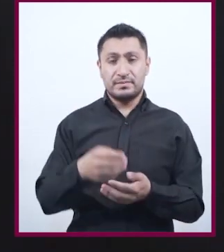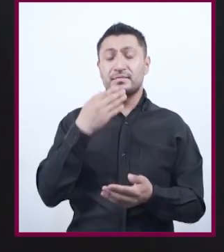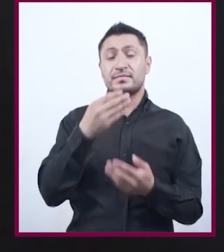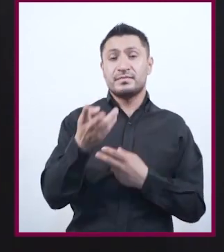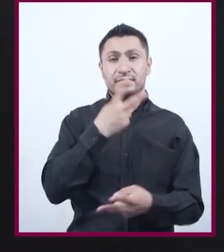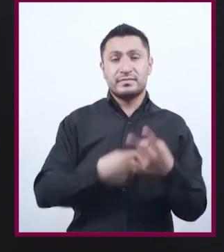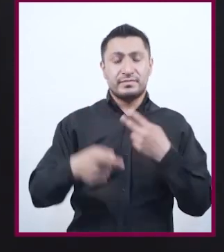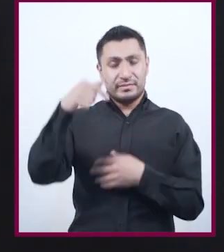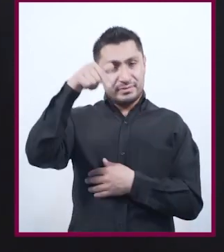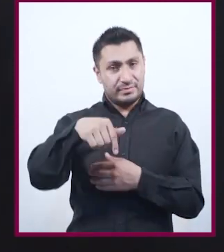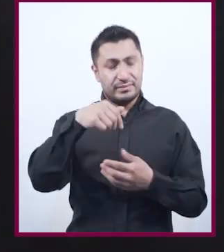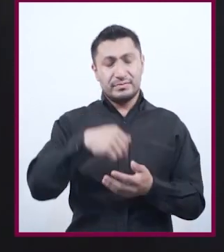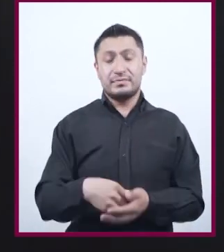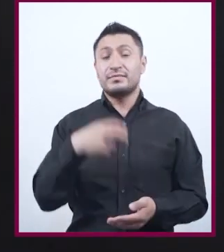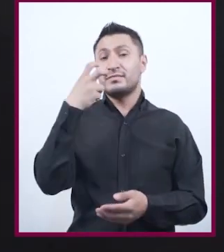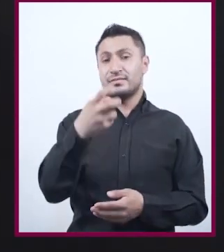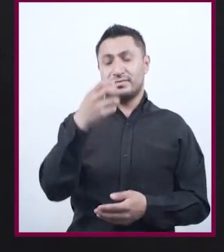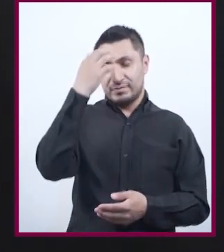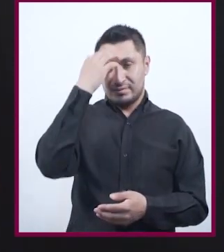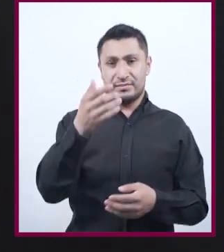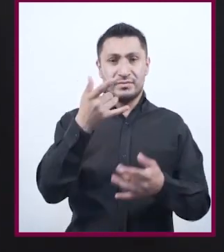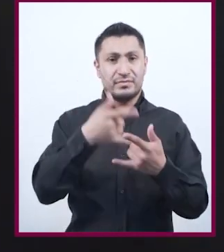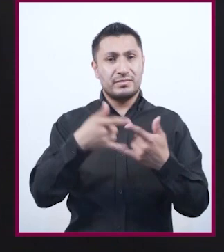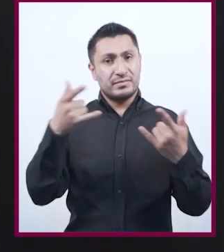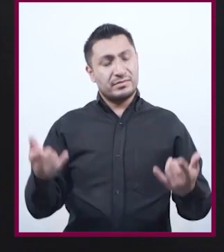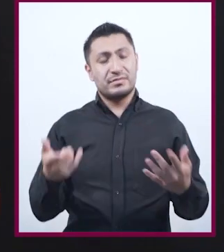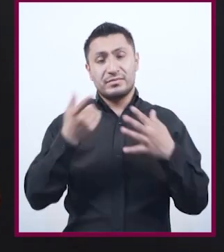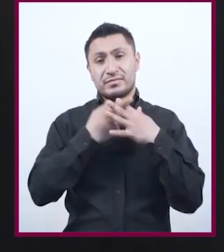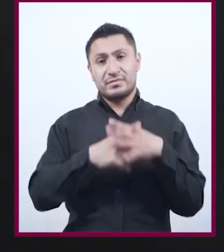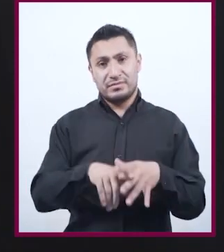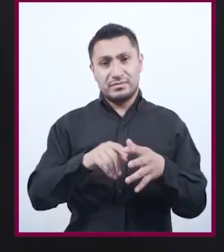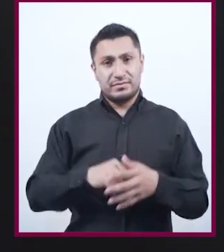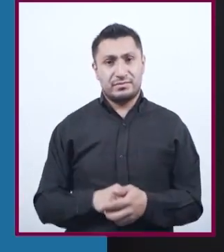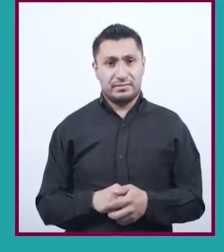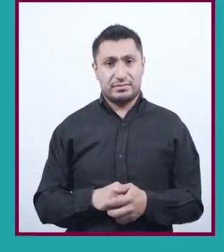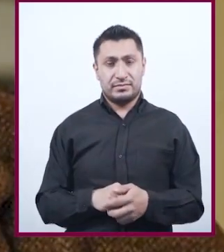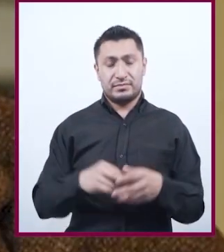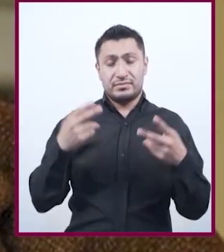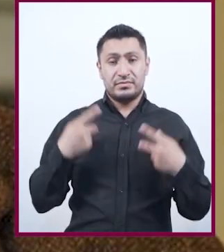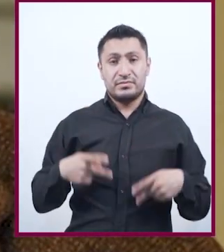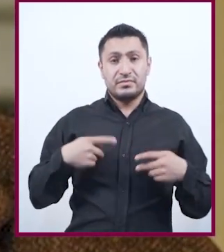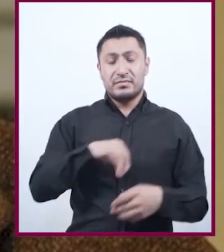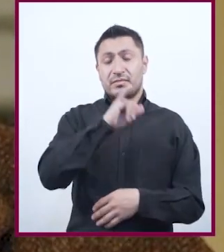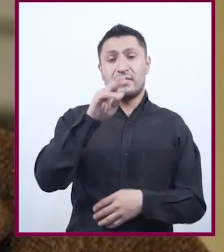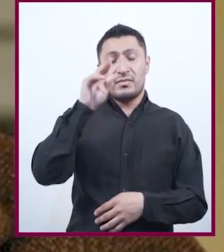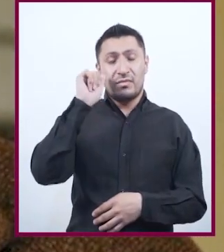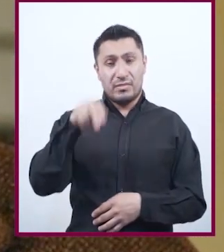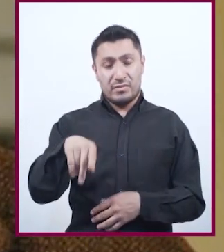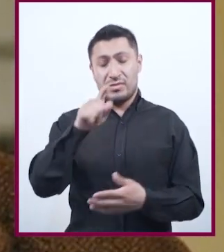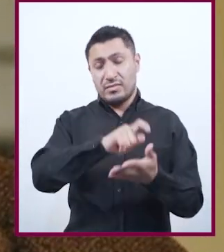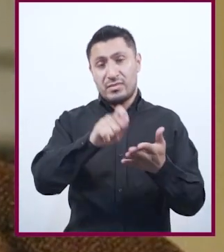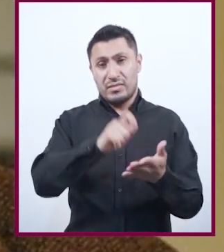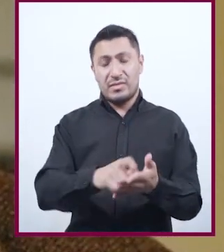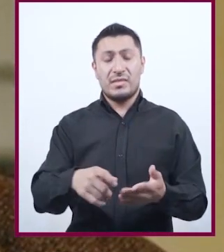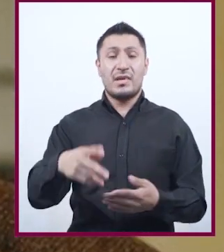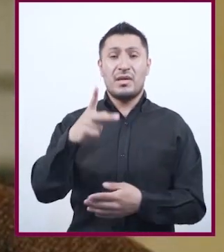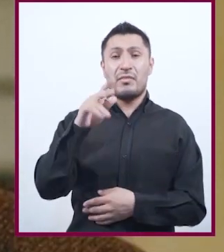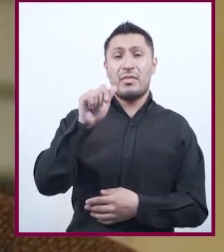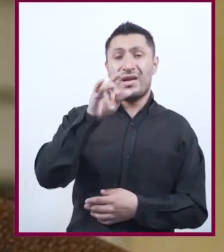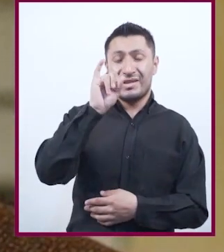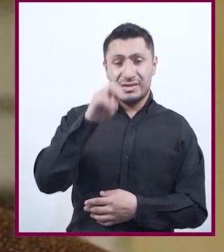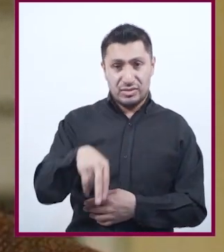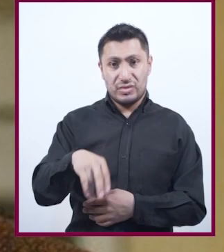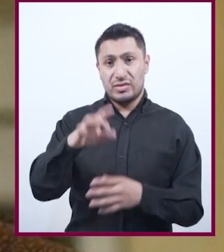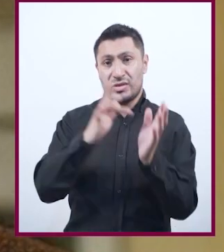conéctate. Bienvenida, bienvenido. Esto es Conciencia Histórica. ¡Arrancamos! El cronista Juan Villoro ha escrito que la pasión